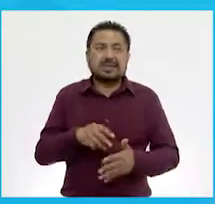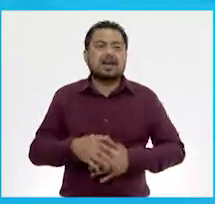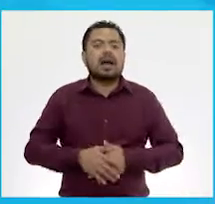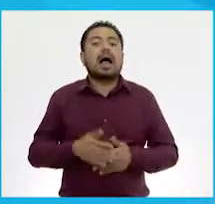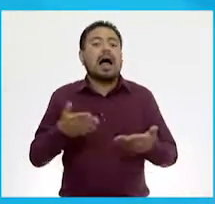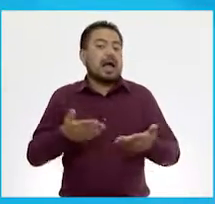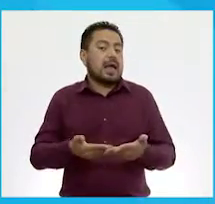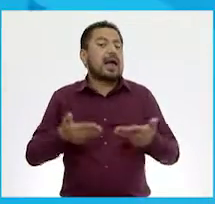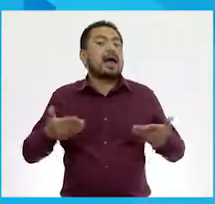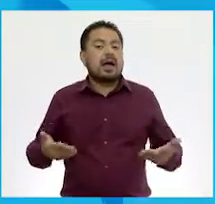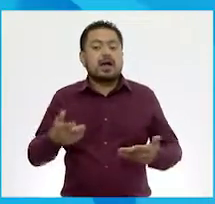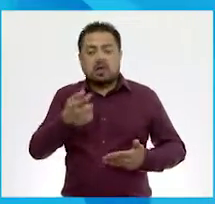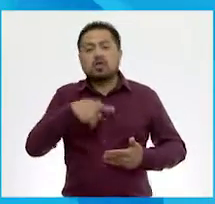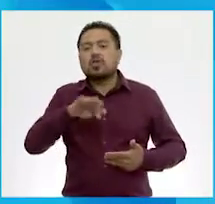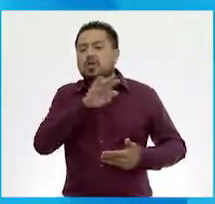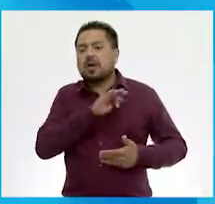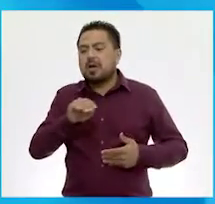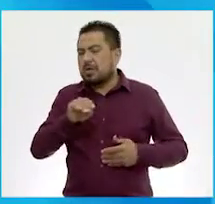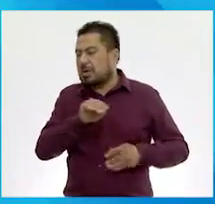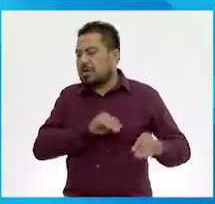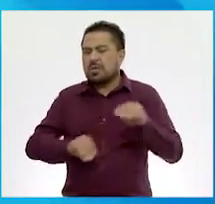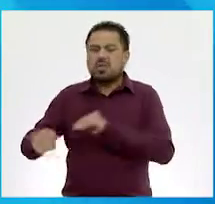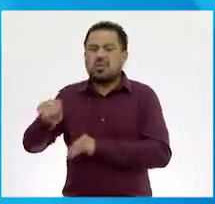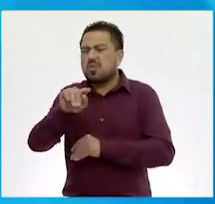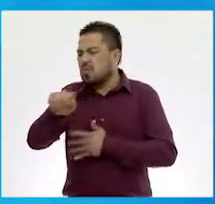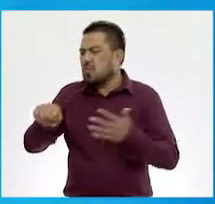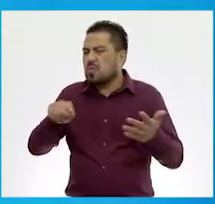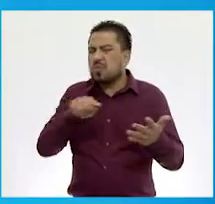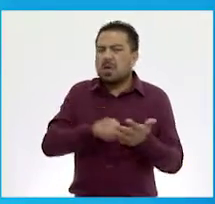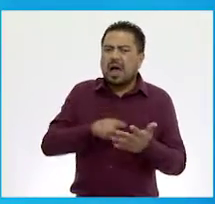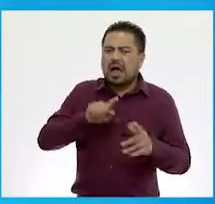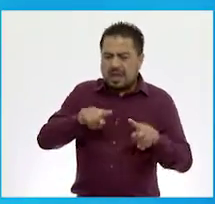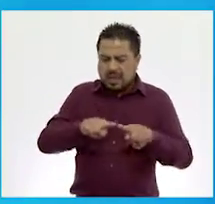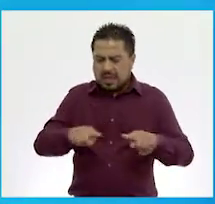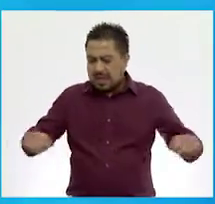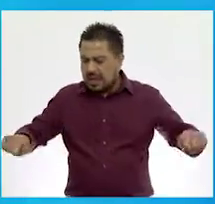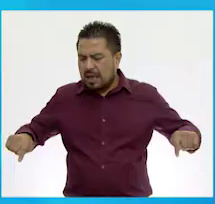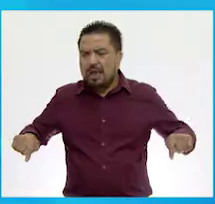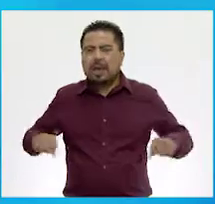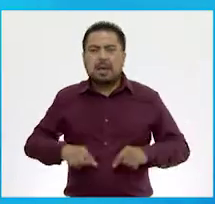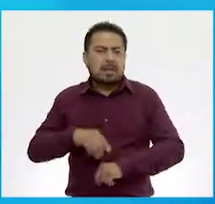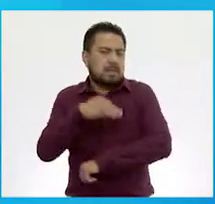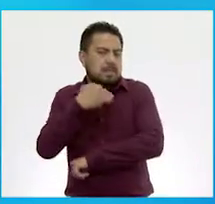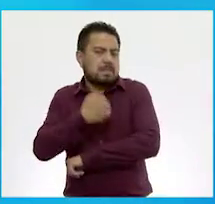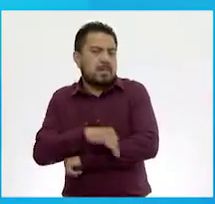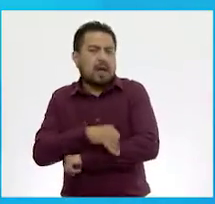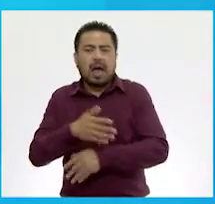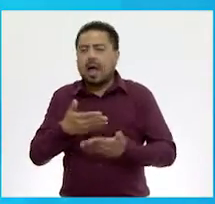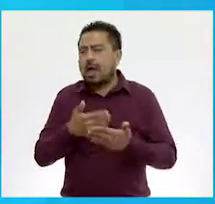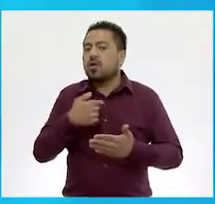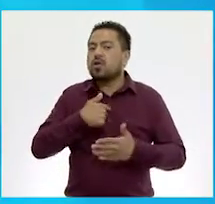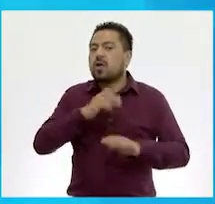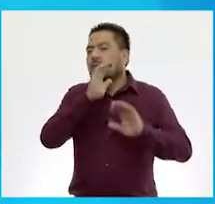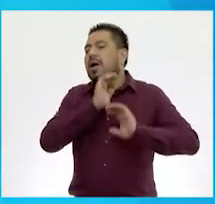Y ahora te puedes mover por todo el espacio donde tú te encuentres mientras yo te canto esta canción.